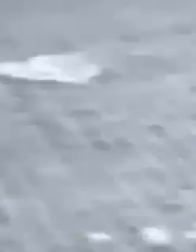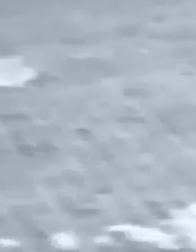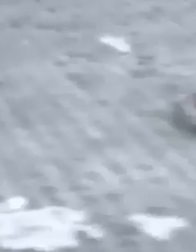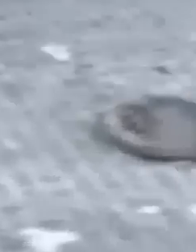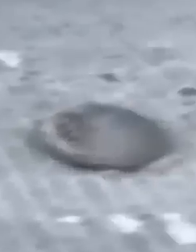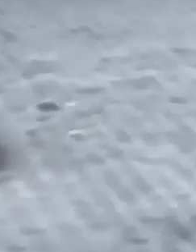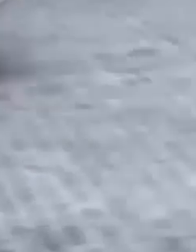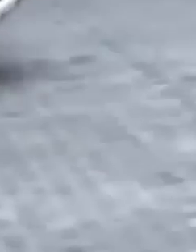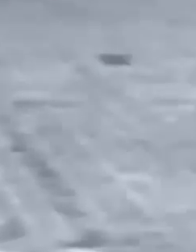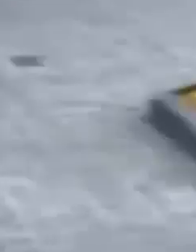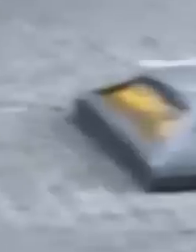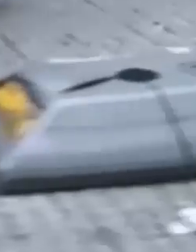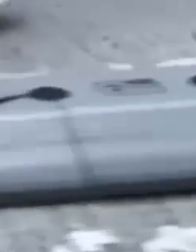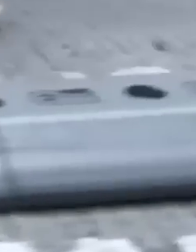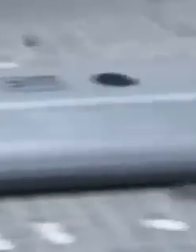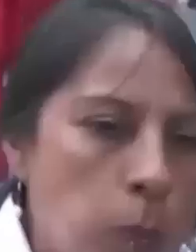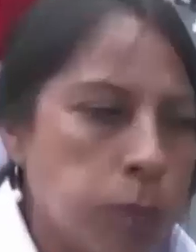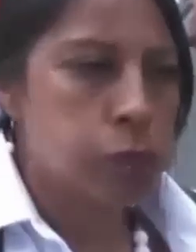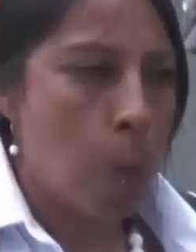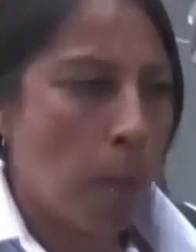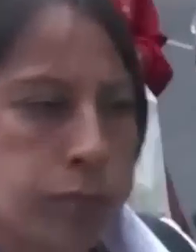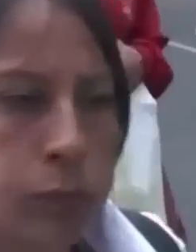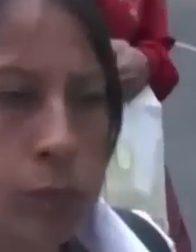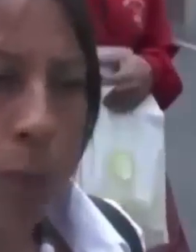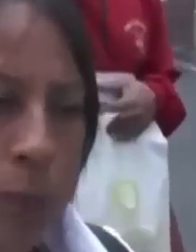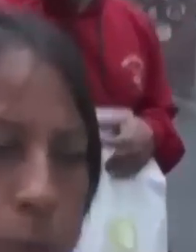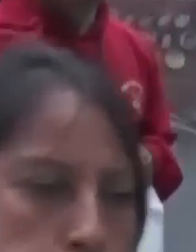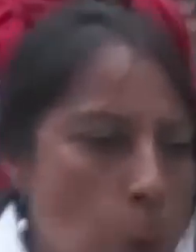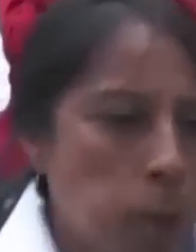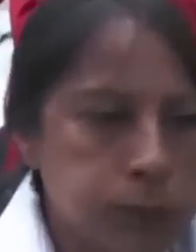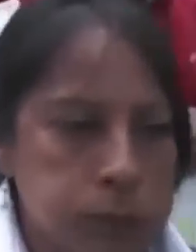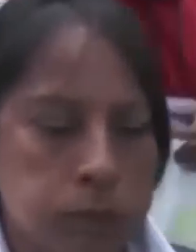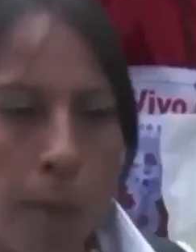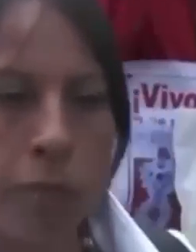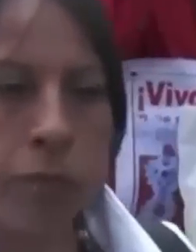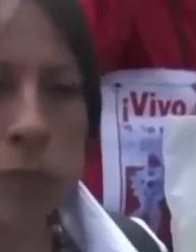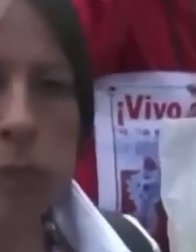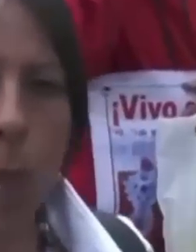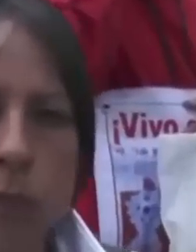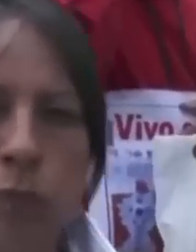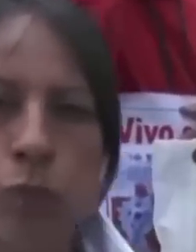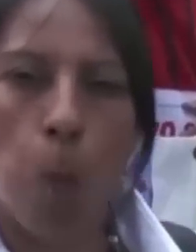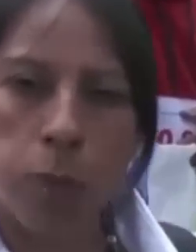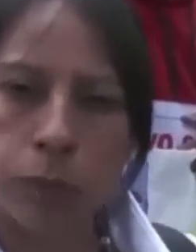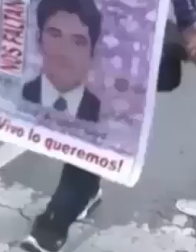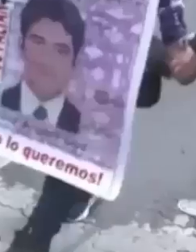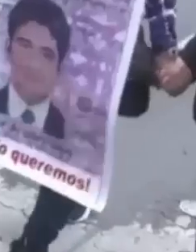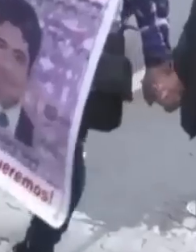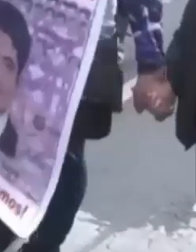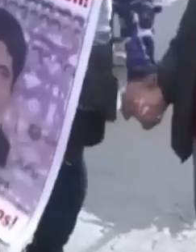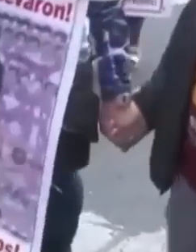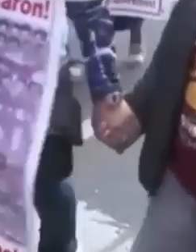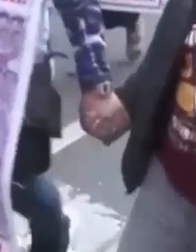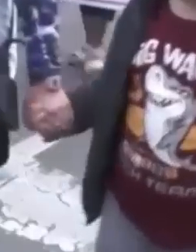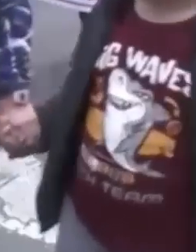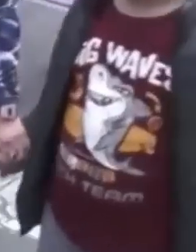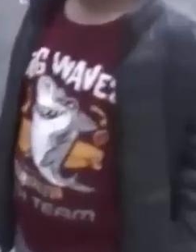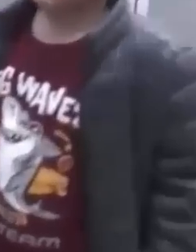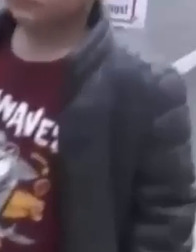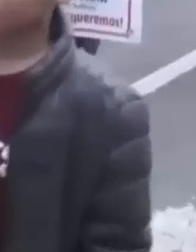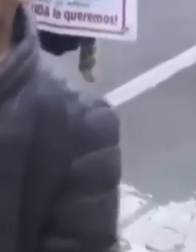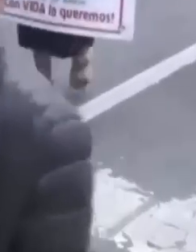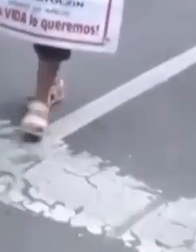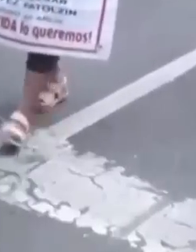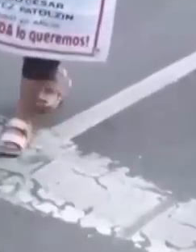socavar, para debilitar a las Fuerzas Armadas, y que si fuese cierto lo que ellos sostienen, no estarían dos generales en la cárcel por la desaparición de los jóvenes